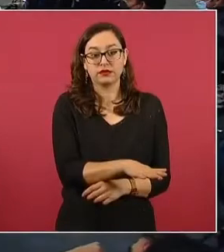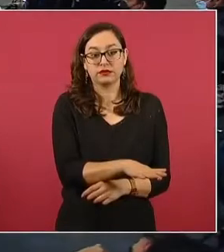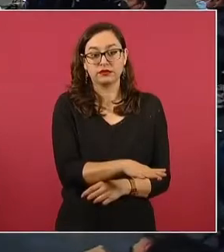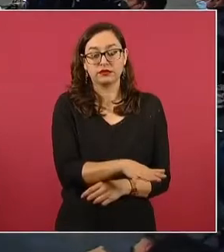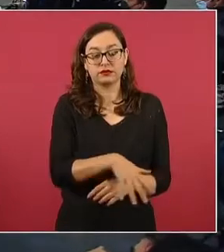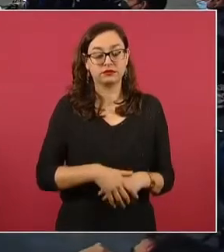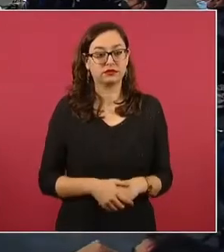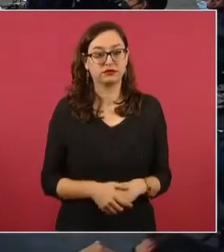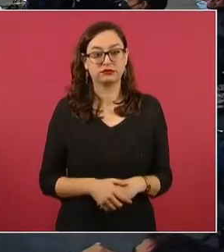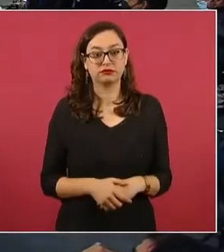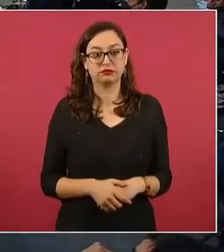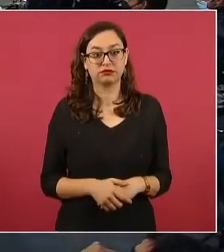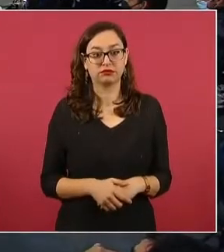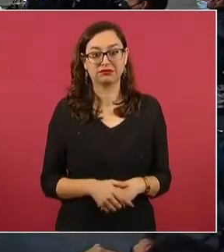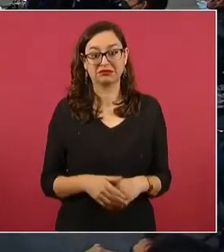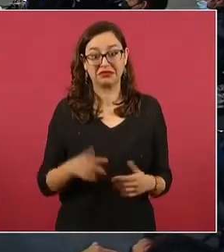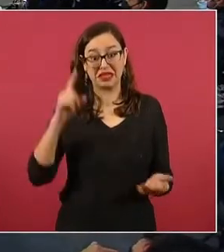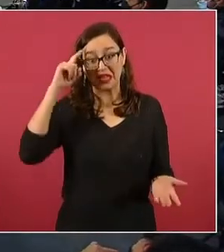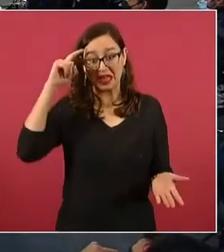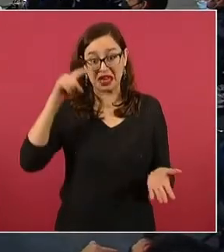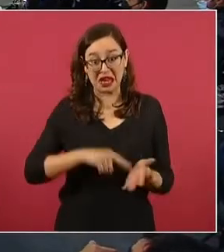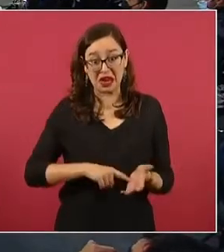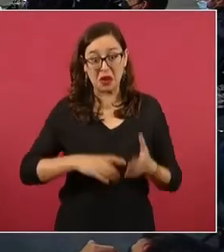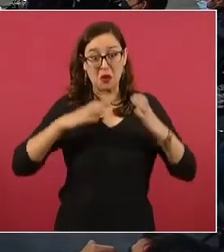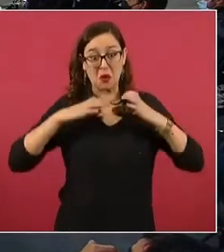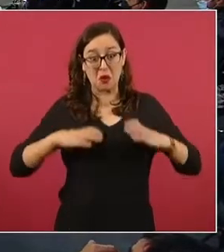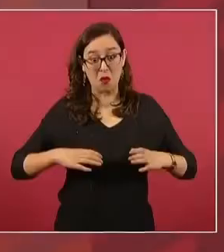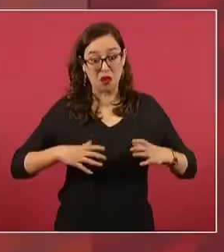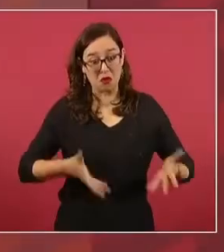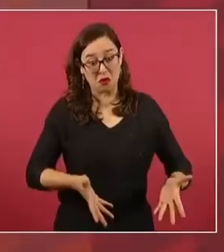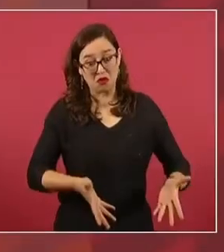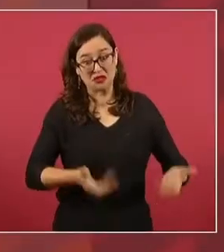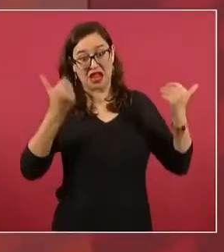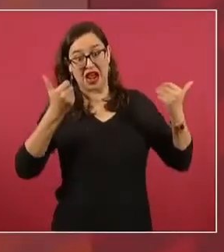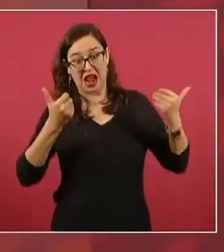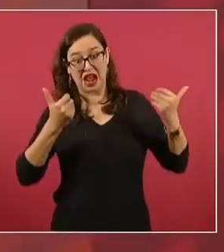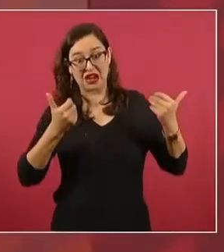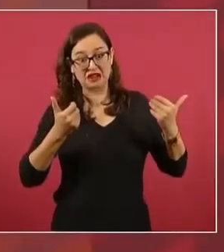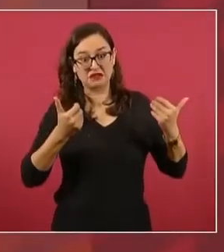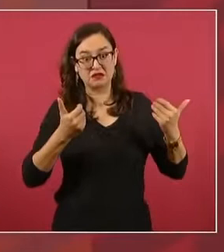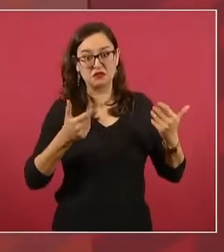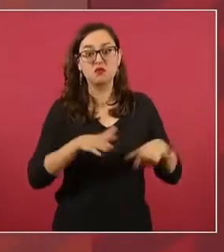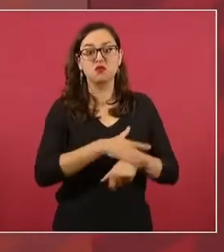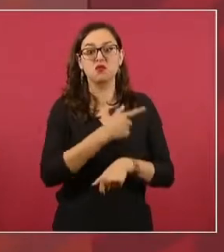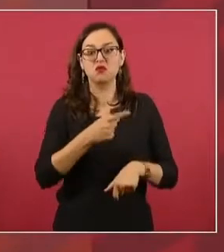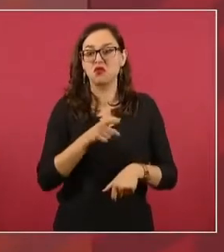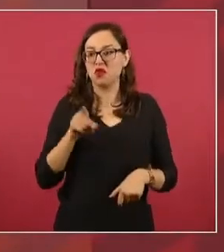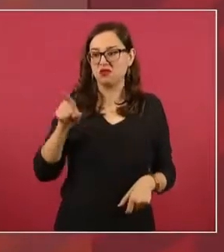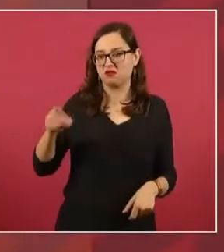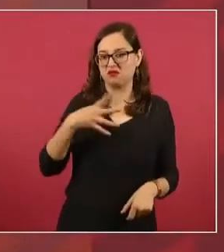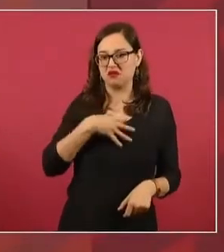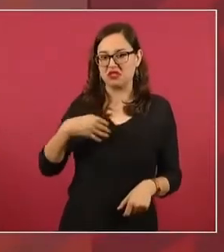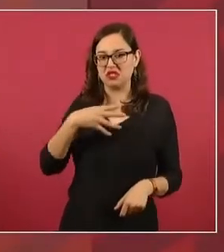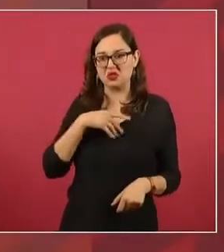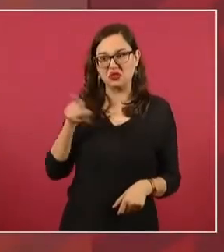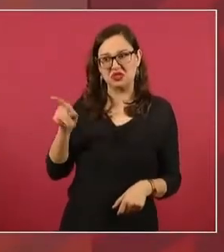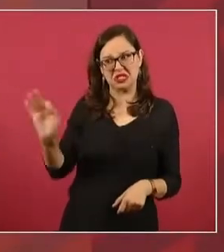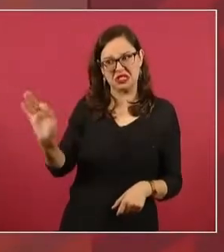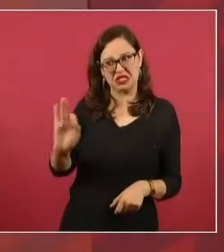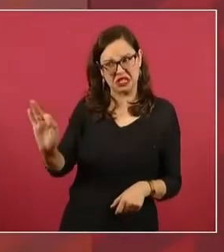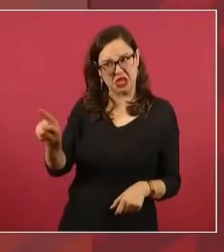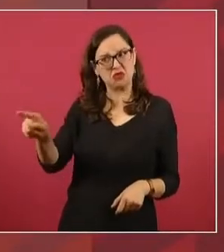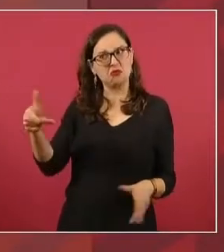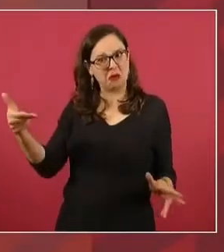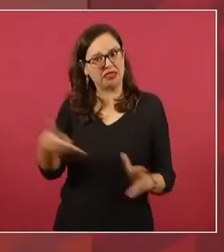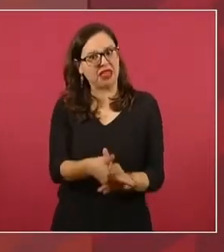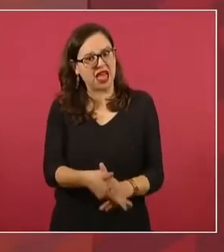creo que lo desenterraron porque se acusaban de que uno de los hijos lo había envenenado,